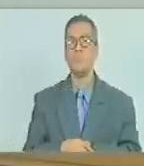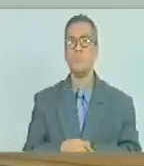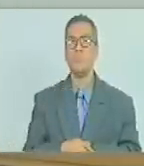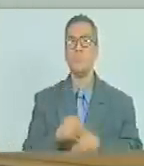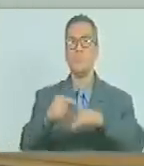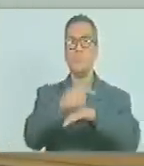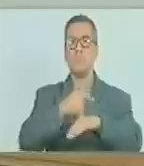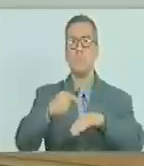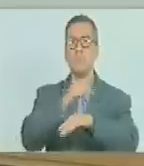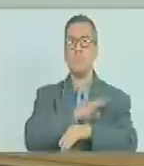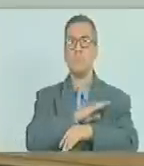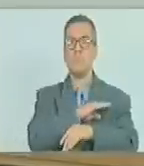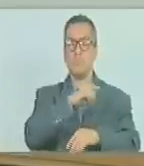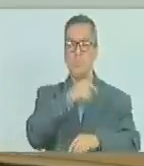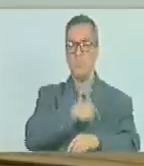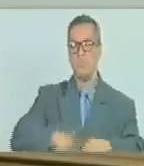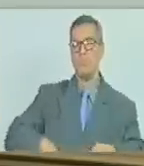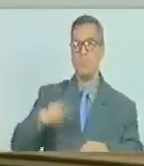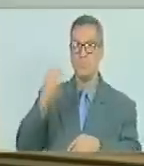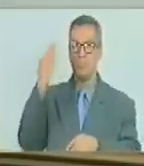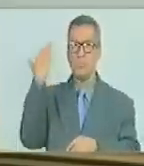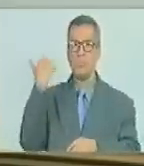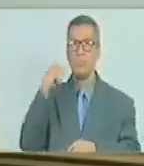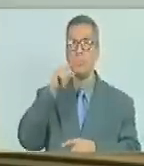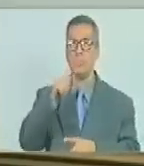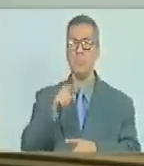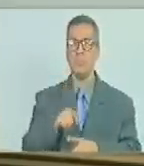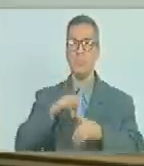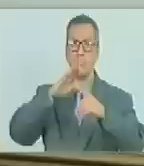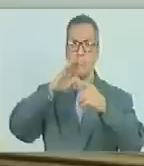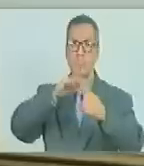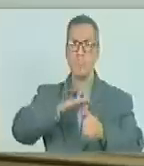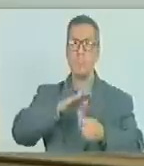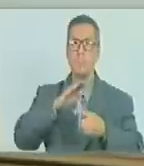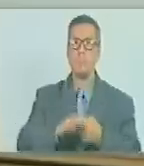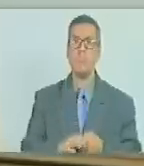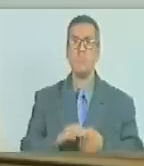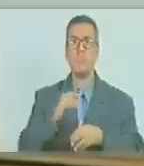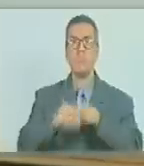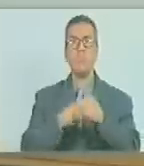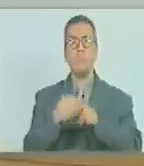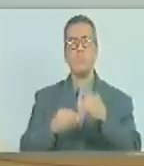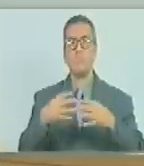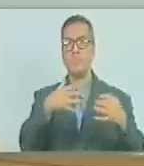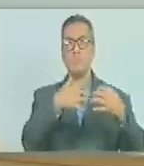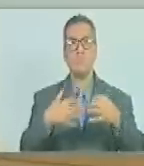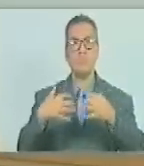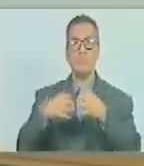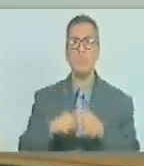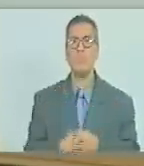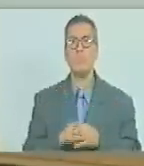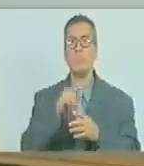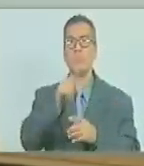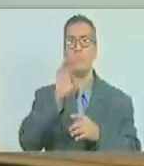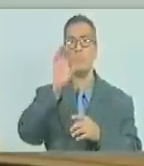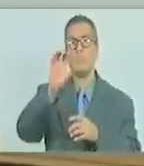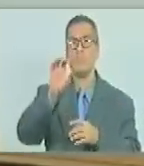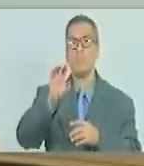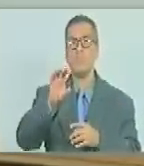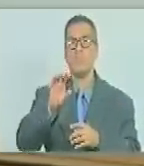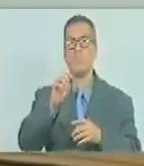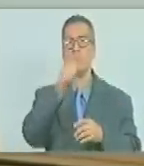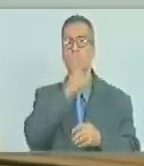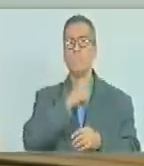el gobierno que él presidió sometió a prácticas de guerra a un país